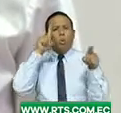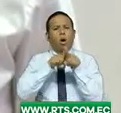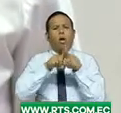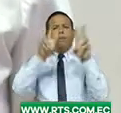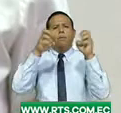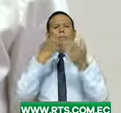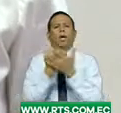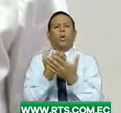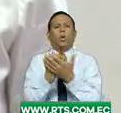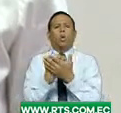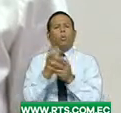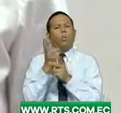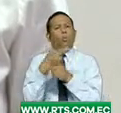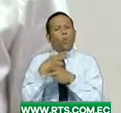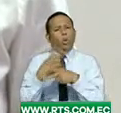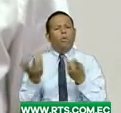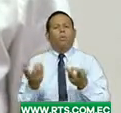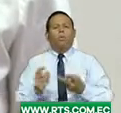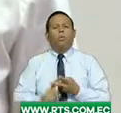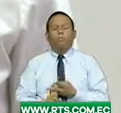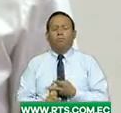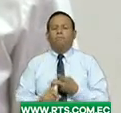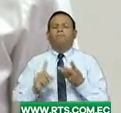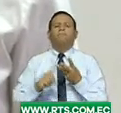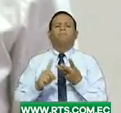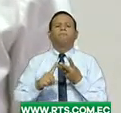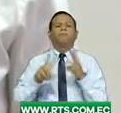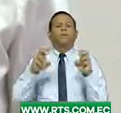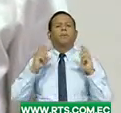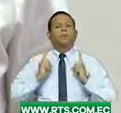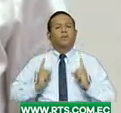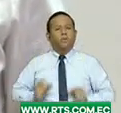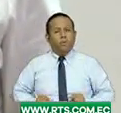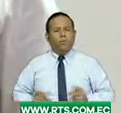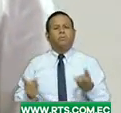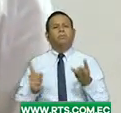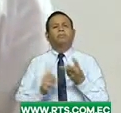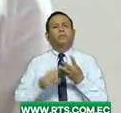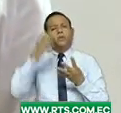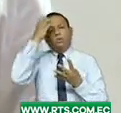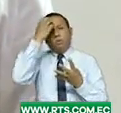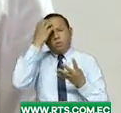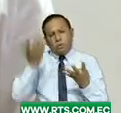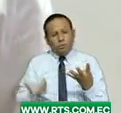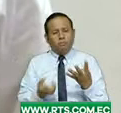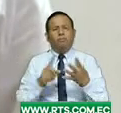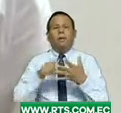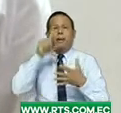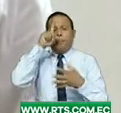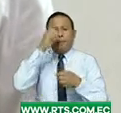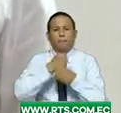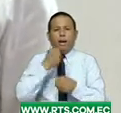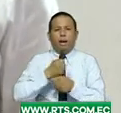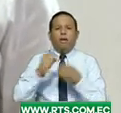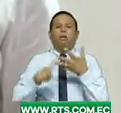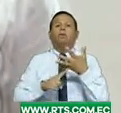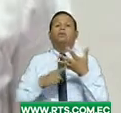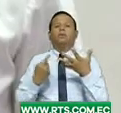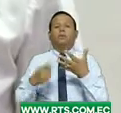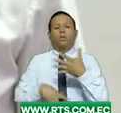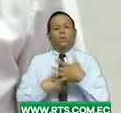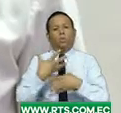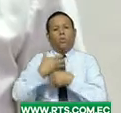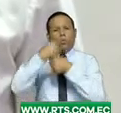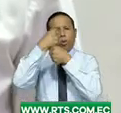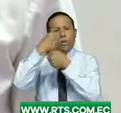lo productivo, en materia de salud, de educación, de empleo, de seguridad, en beneficio